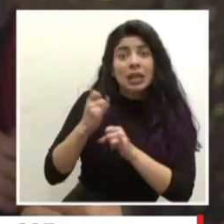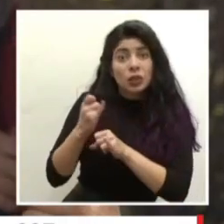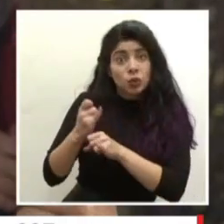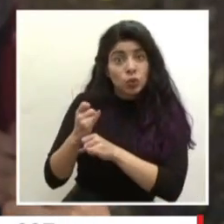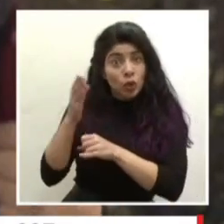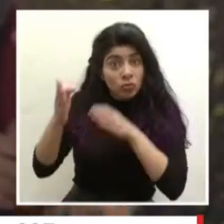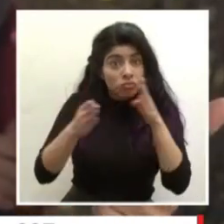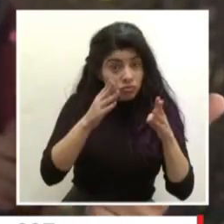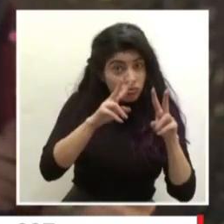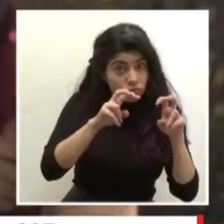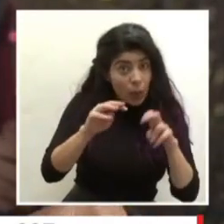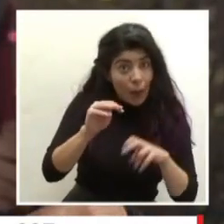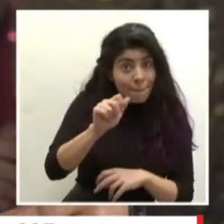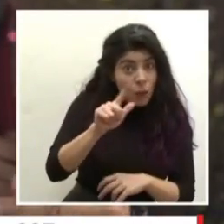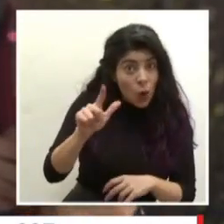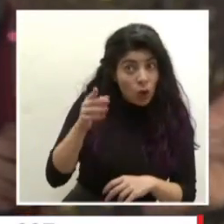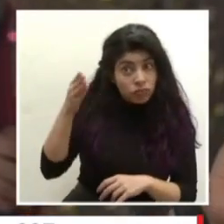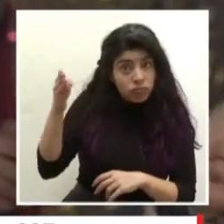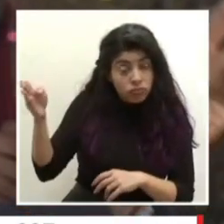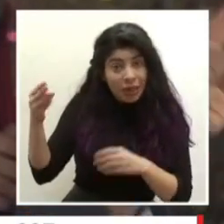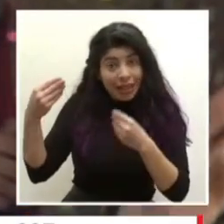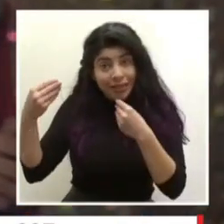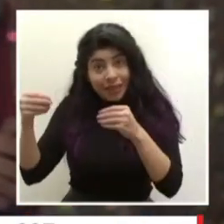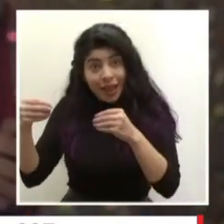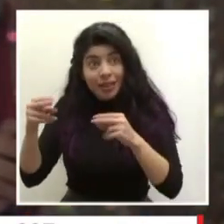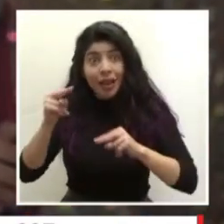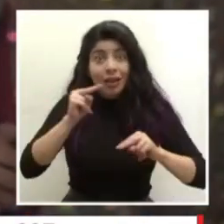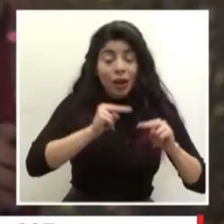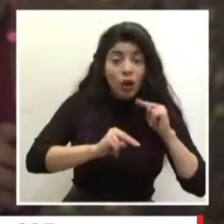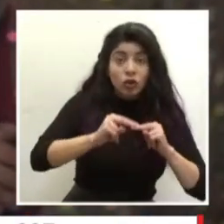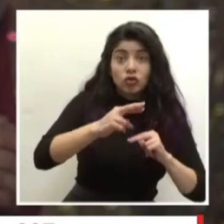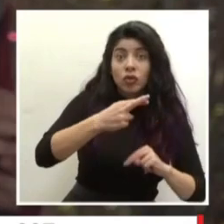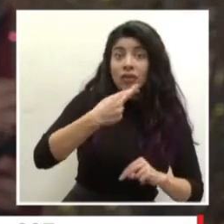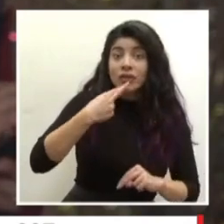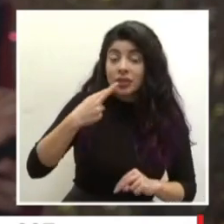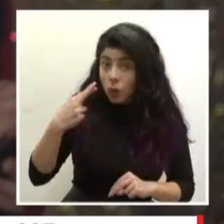moles, tiendas, negocios como restaurantes?